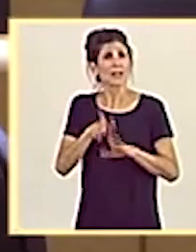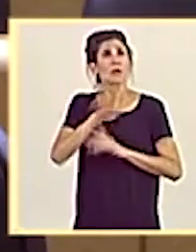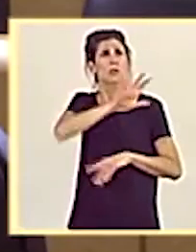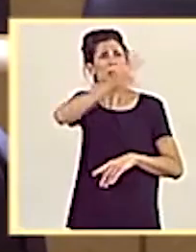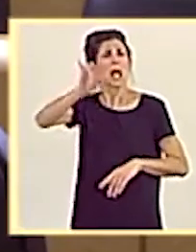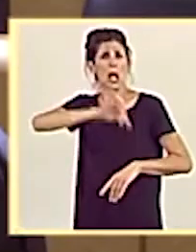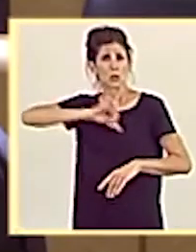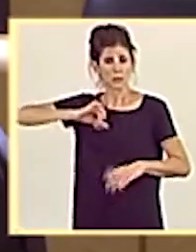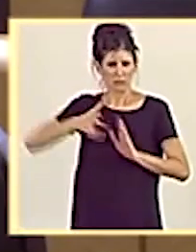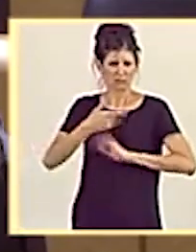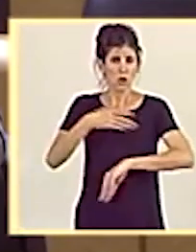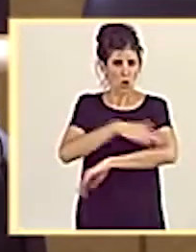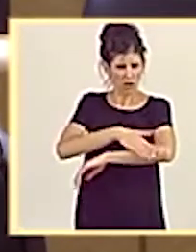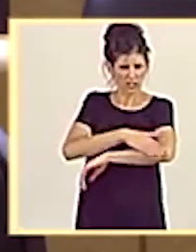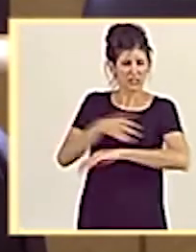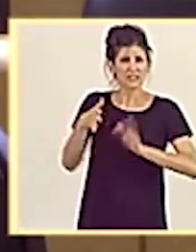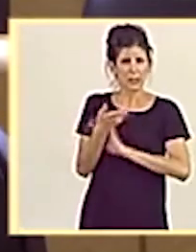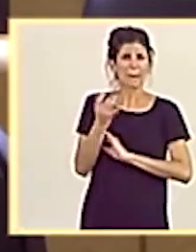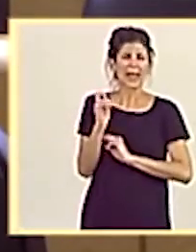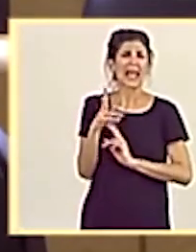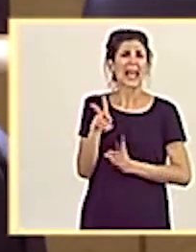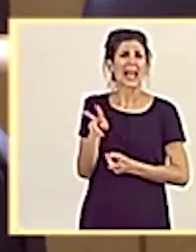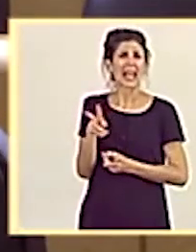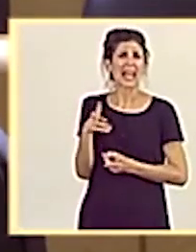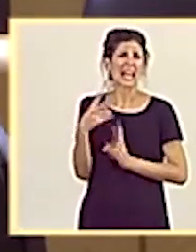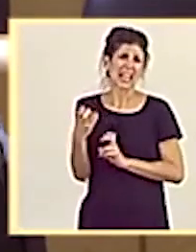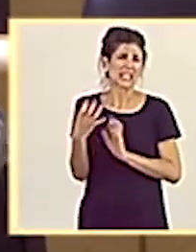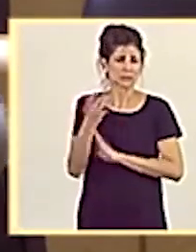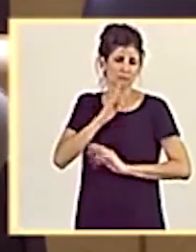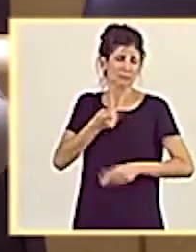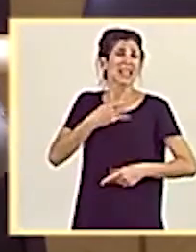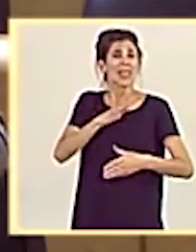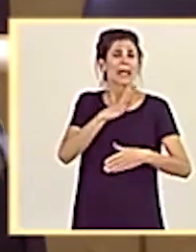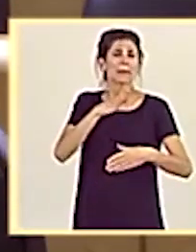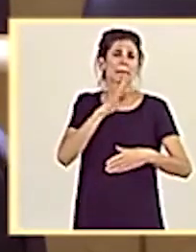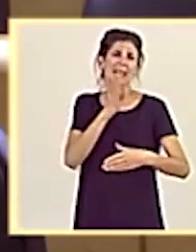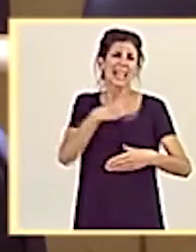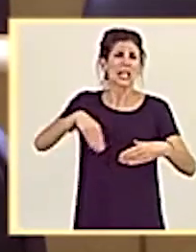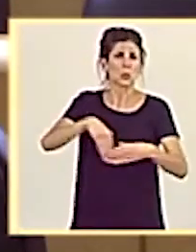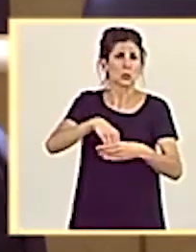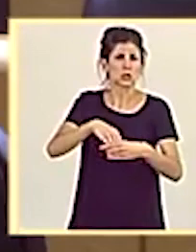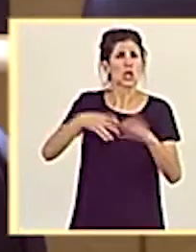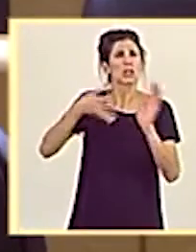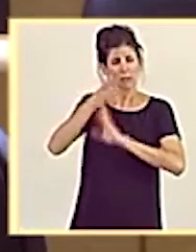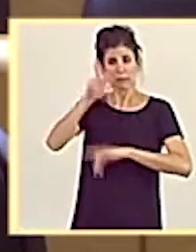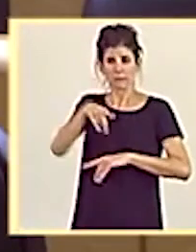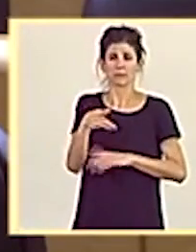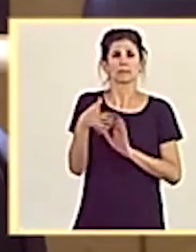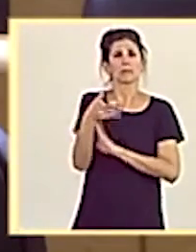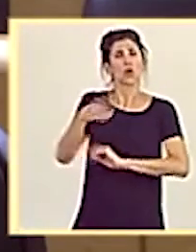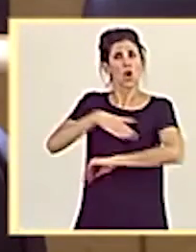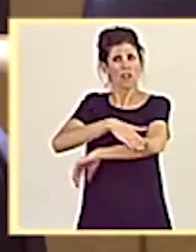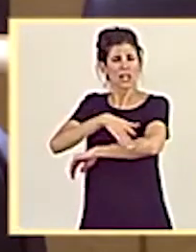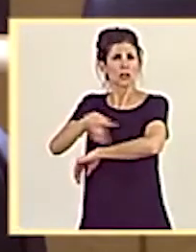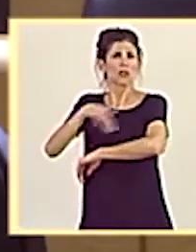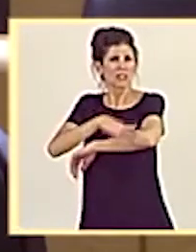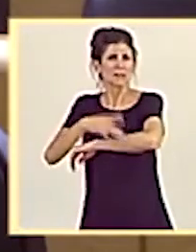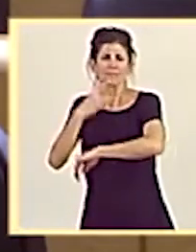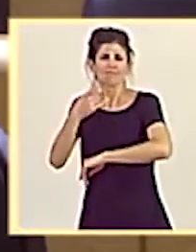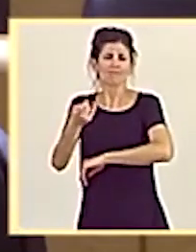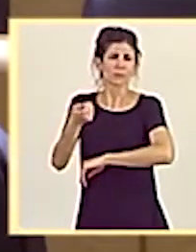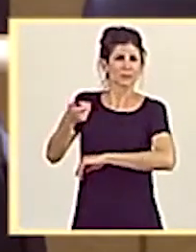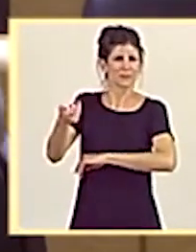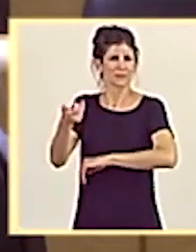autónomas donde gobernamos tenemos rentas como la Renta Valenciana de Inclusión, a pesar de la infrafinanciación de su gobierno. Y usted, nada